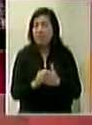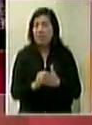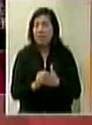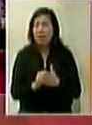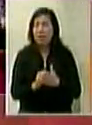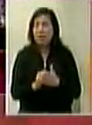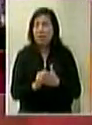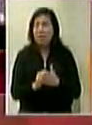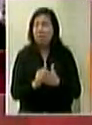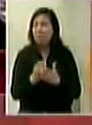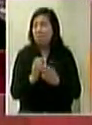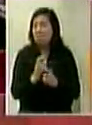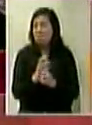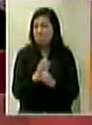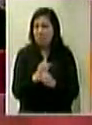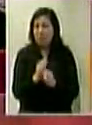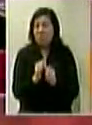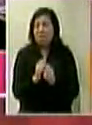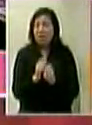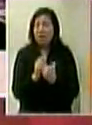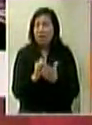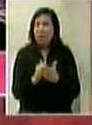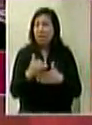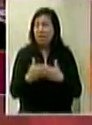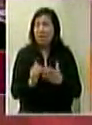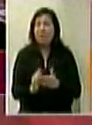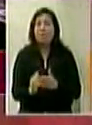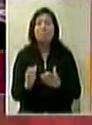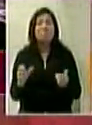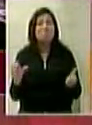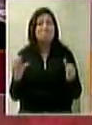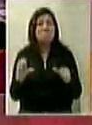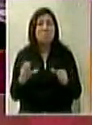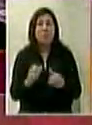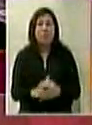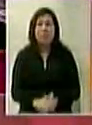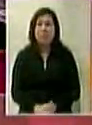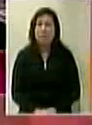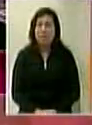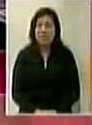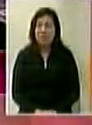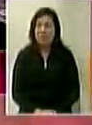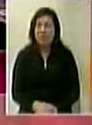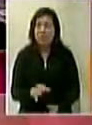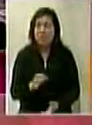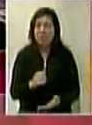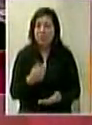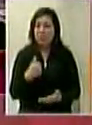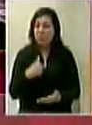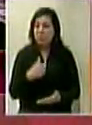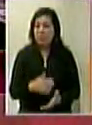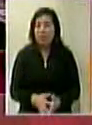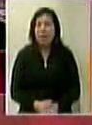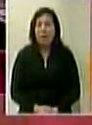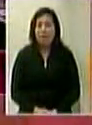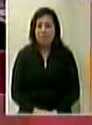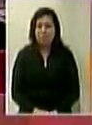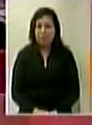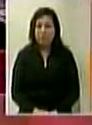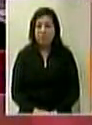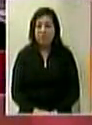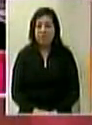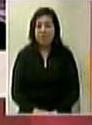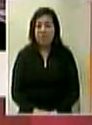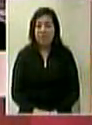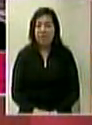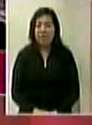lobbies, que están presionando para que este proceso fracase a través de la censura a nuestro ministro de Justicia y